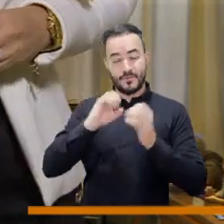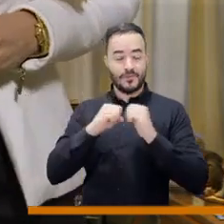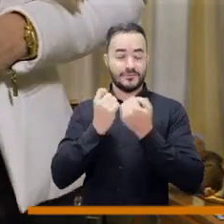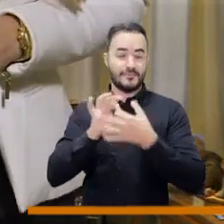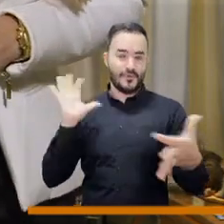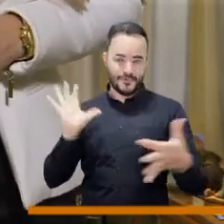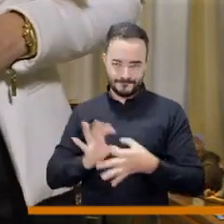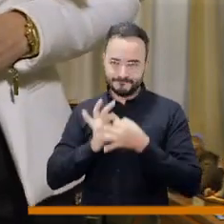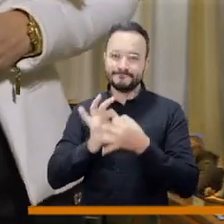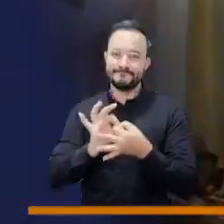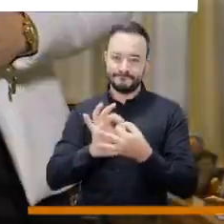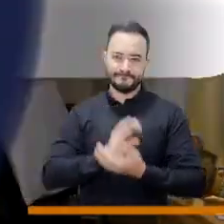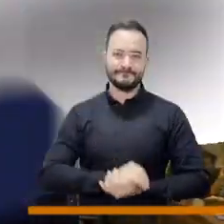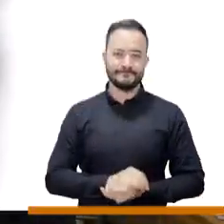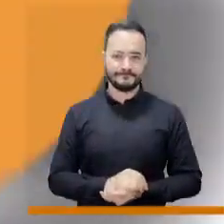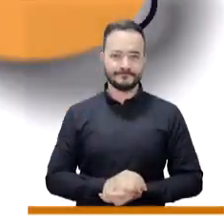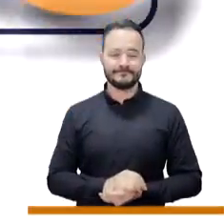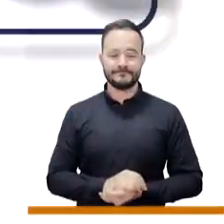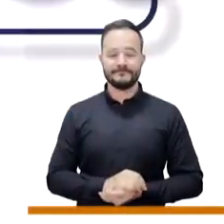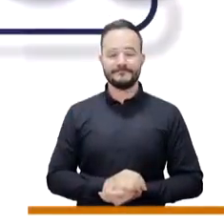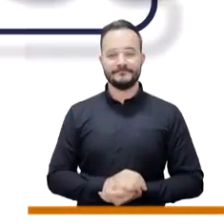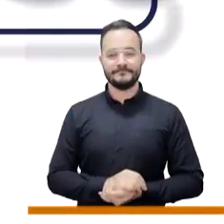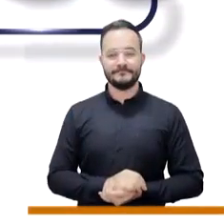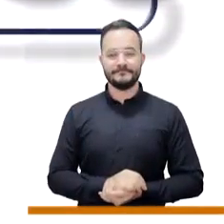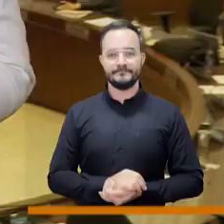el Consejo de Medellín somos tú y yo.